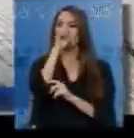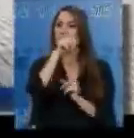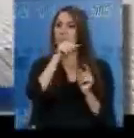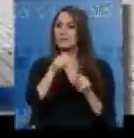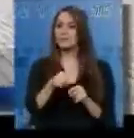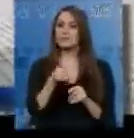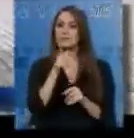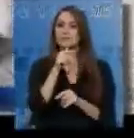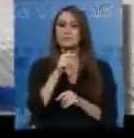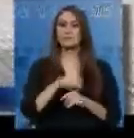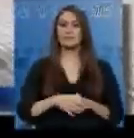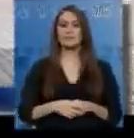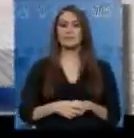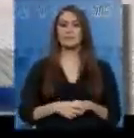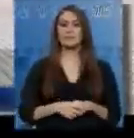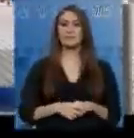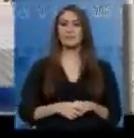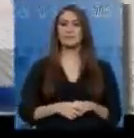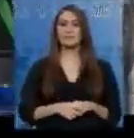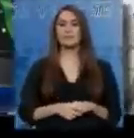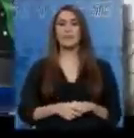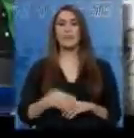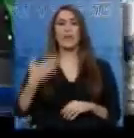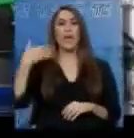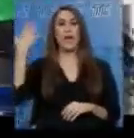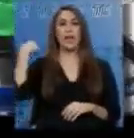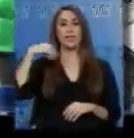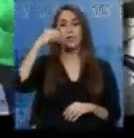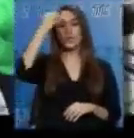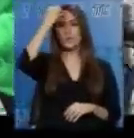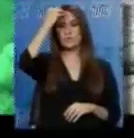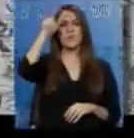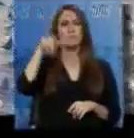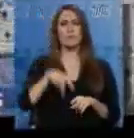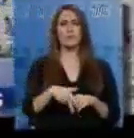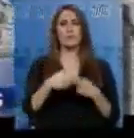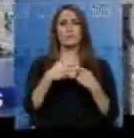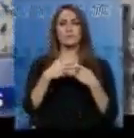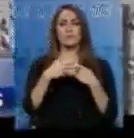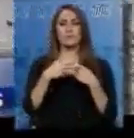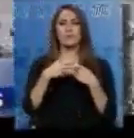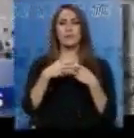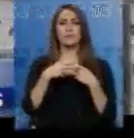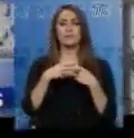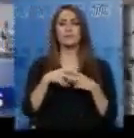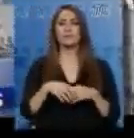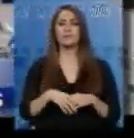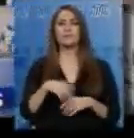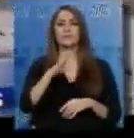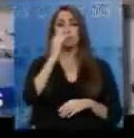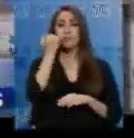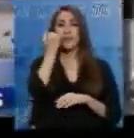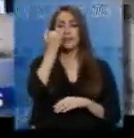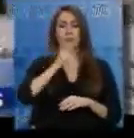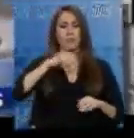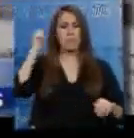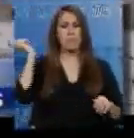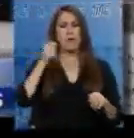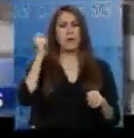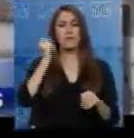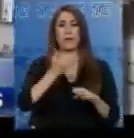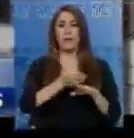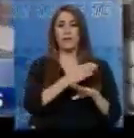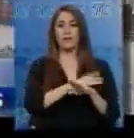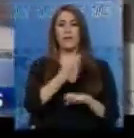En el tiempo de Duñahui, Francisco Cantuña, veía que a nuestros indígenas les sometían. Y yo les dije